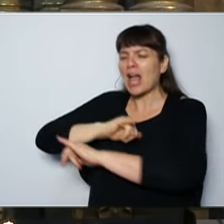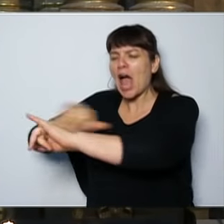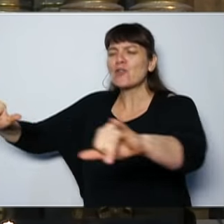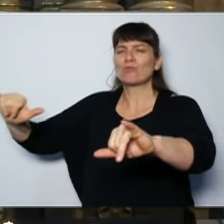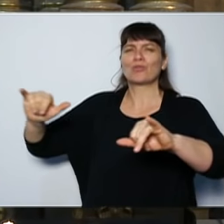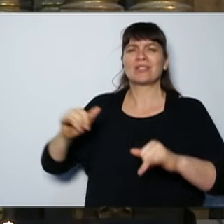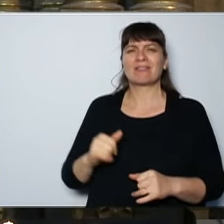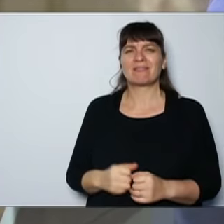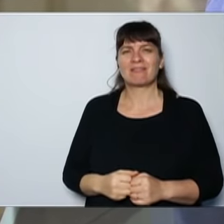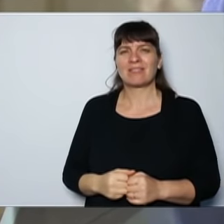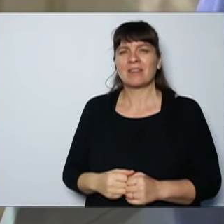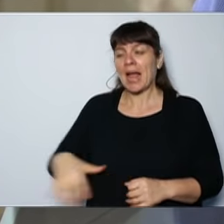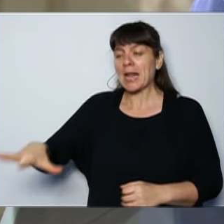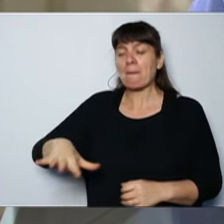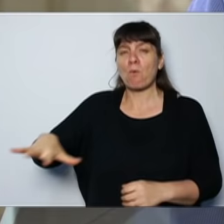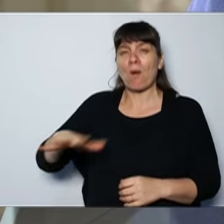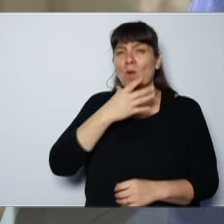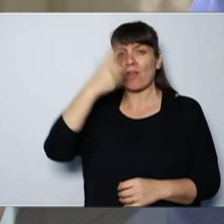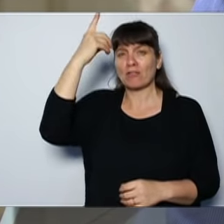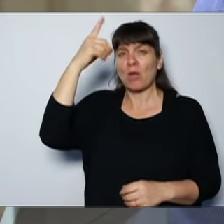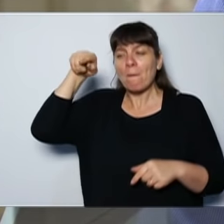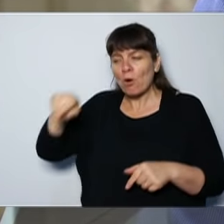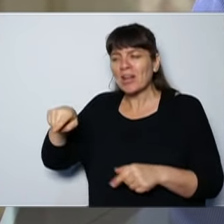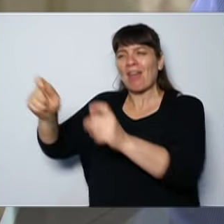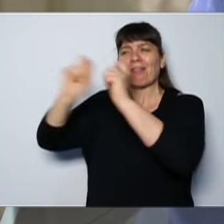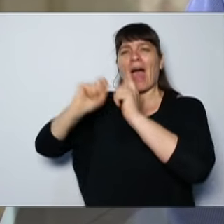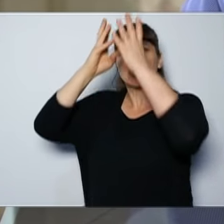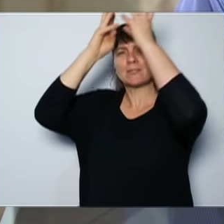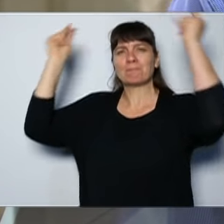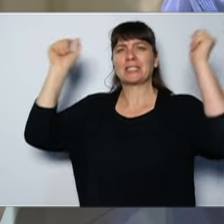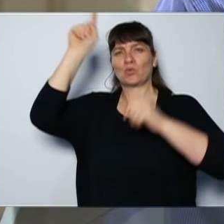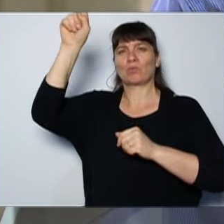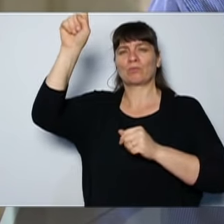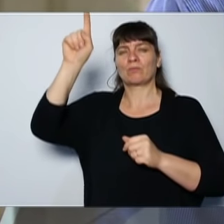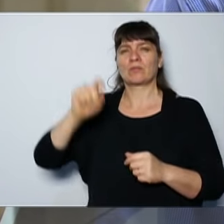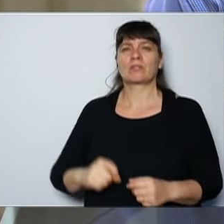el pueblo del Señor, porque Él les infunde su espíritu.